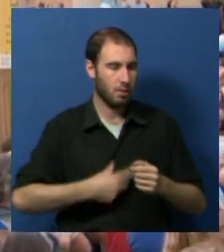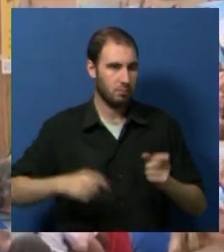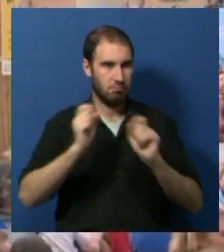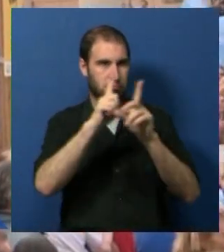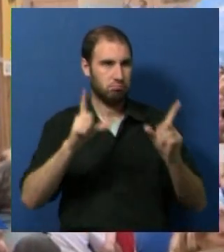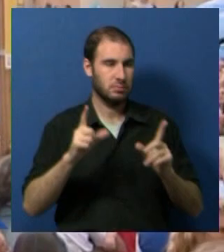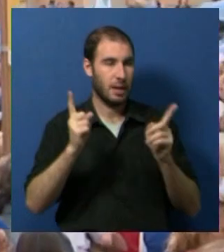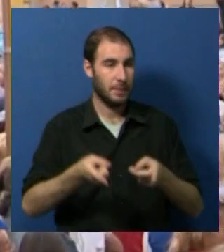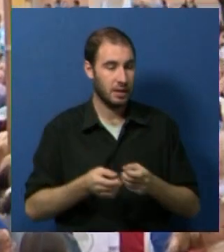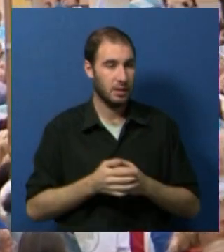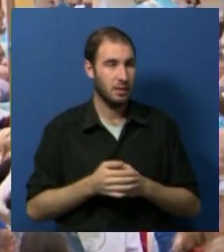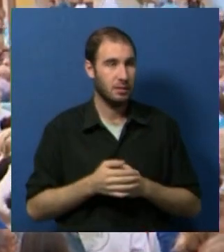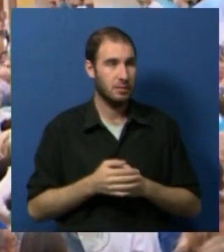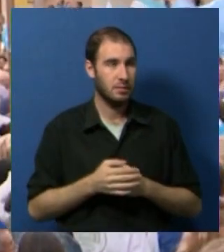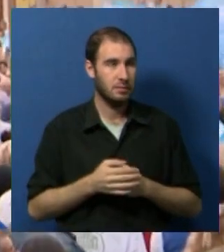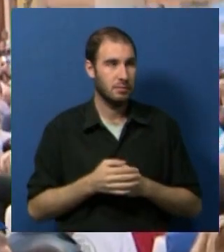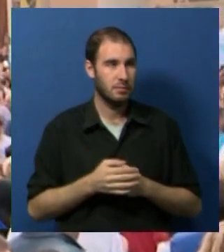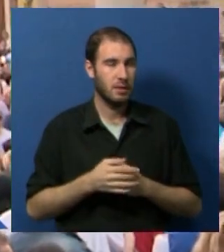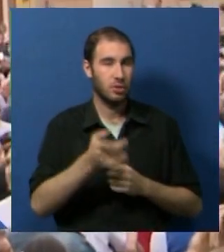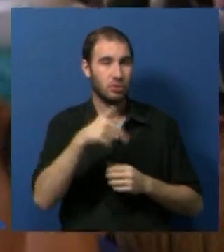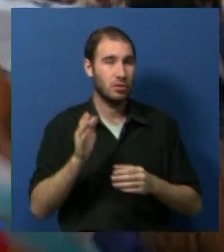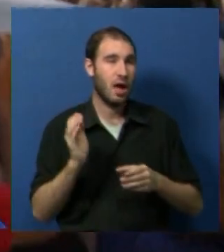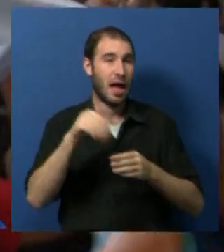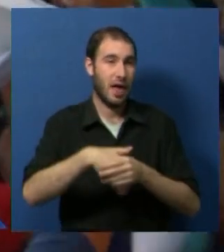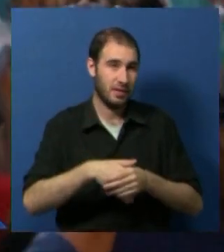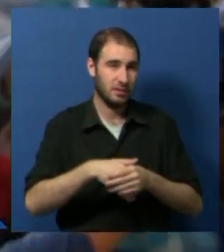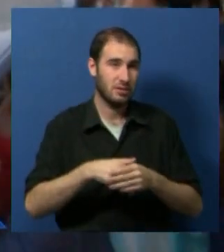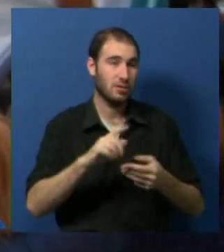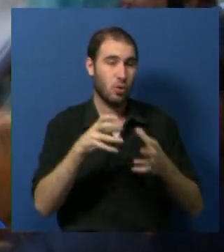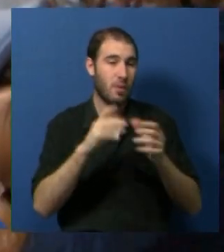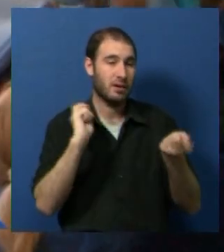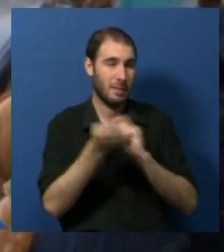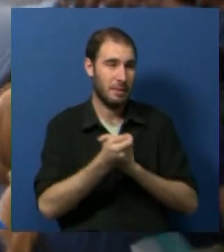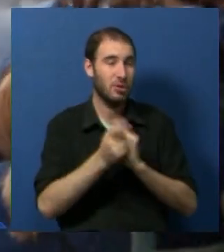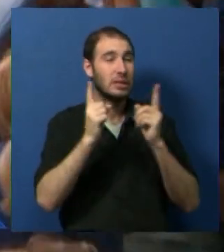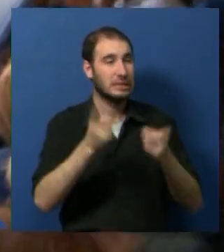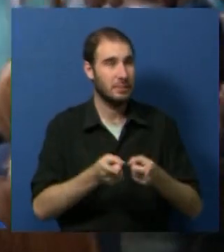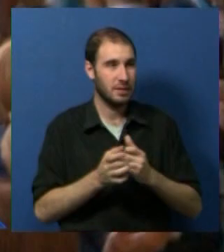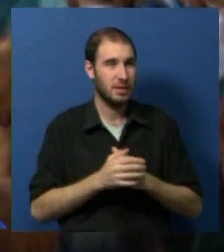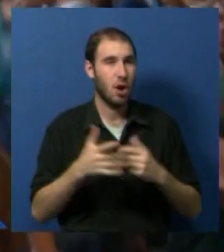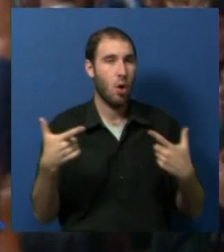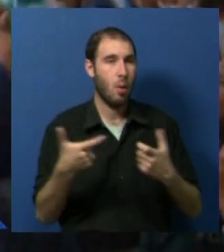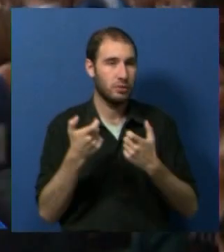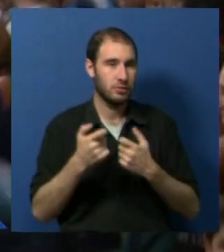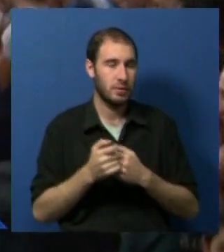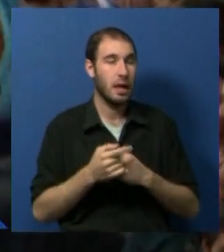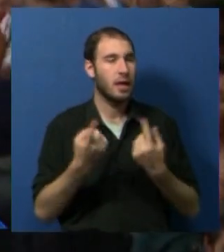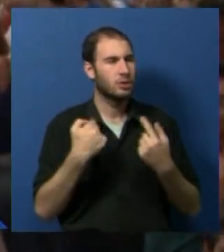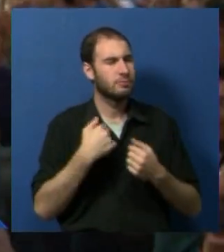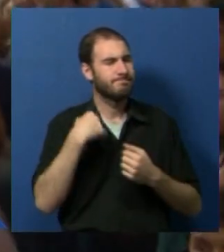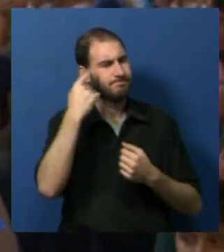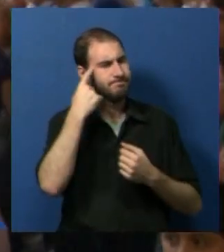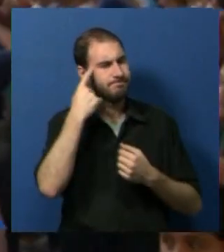gobierno, a los propios que integramos Cambiemos, como también a la oposición. Ahora yo lo que